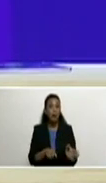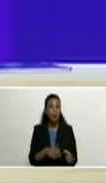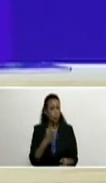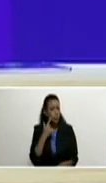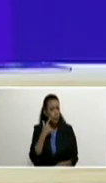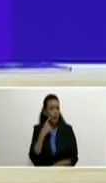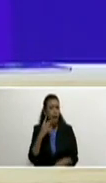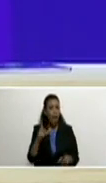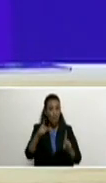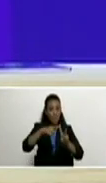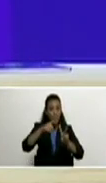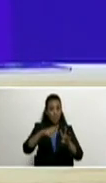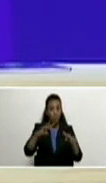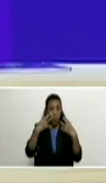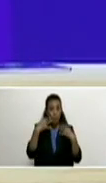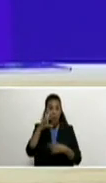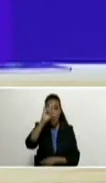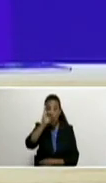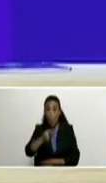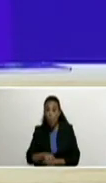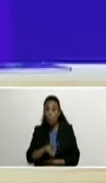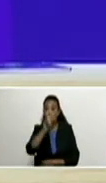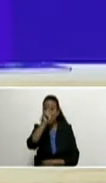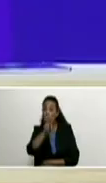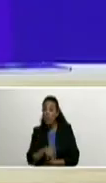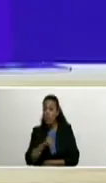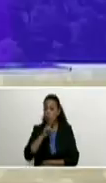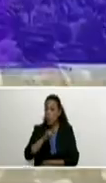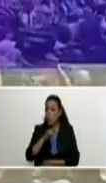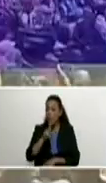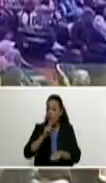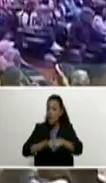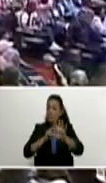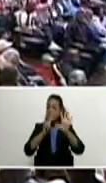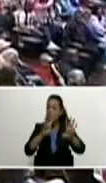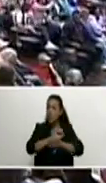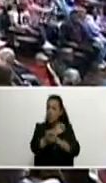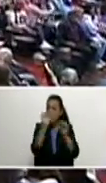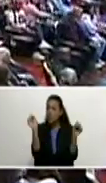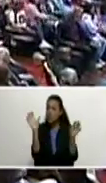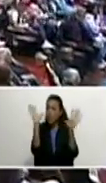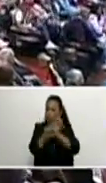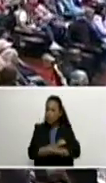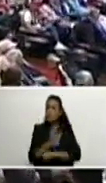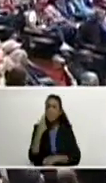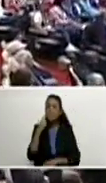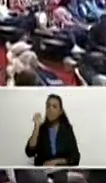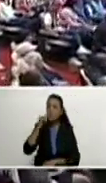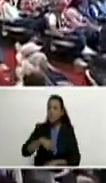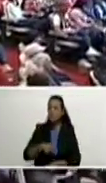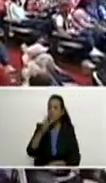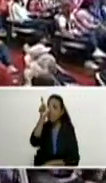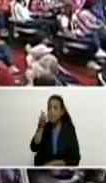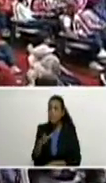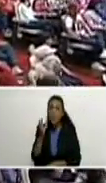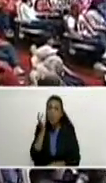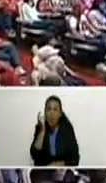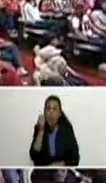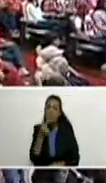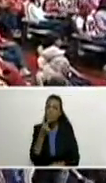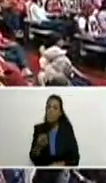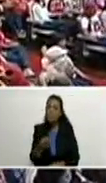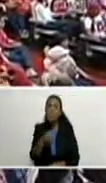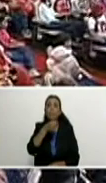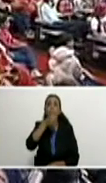el programa con Maduro más los lunes a las 7? Yo lo dije ahí porque Cilia le di